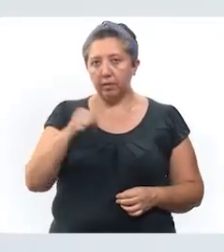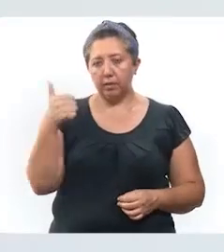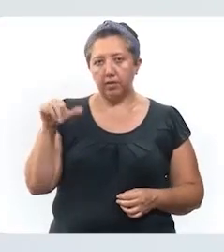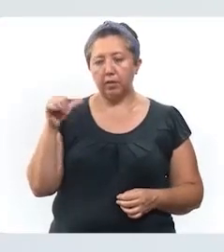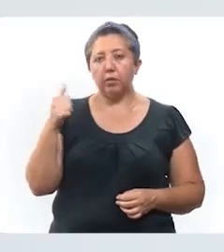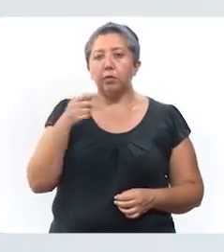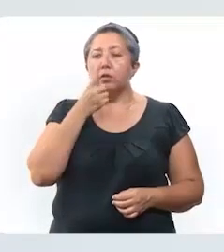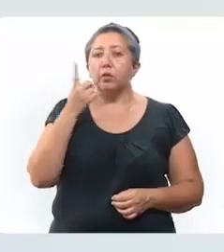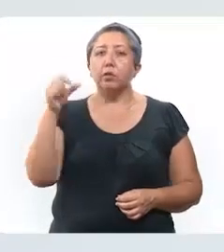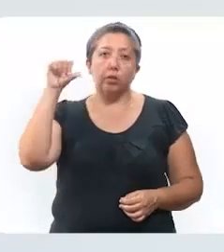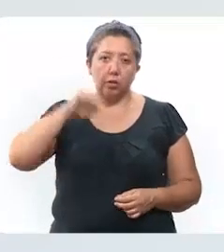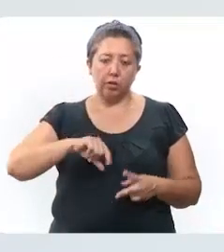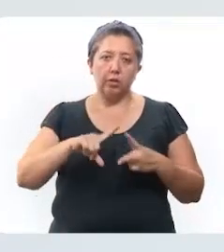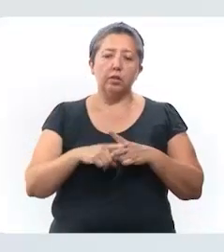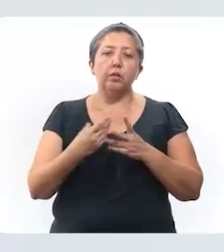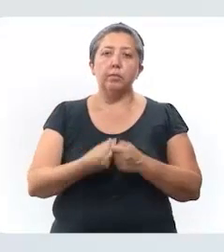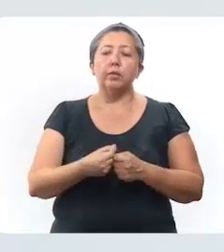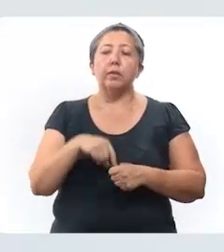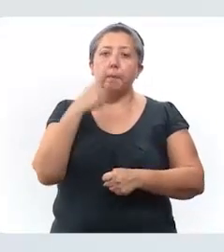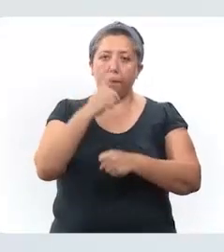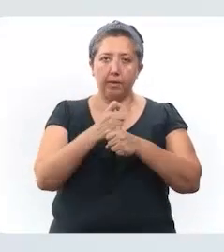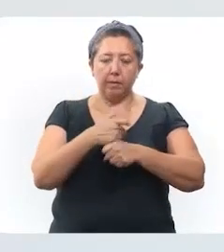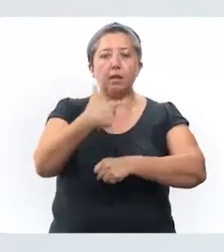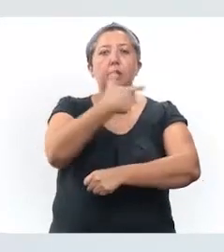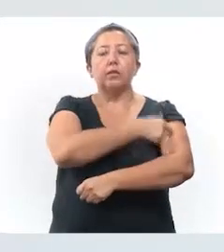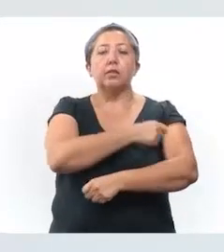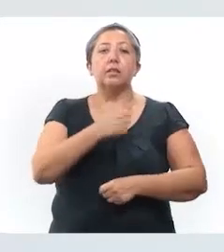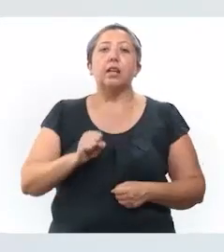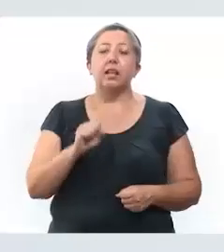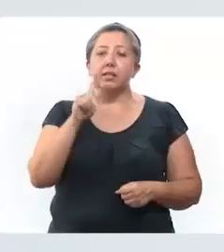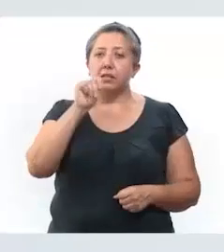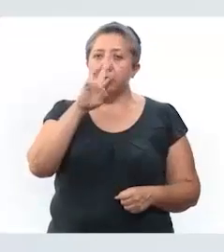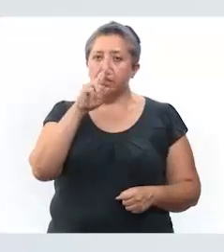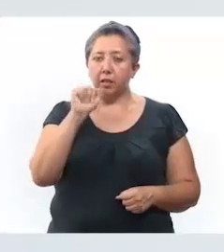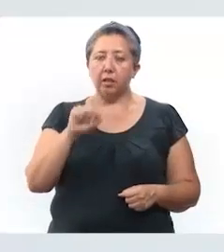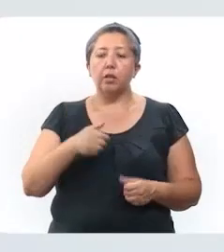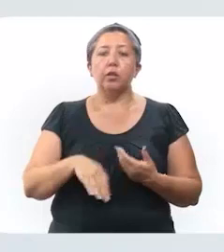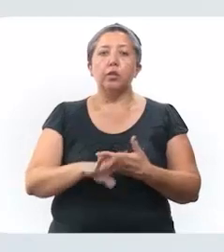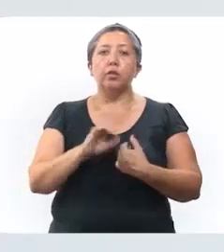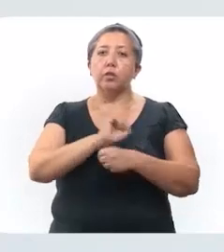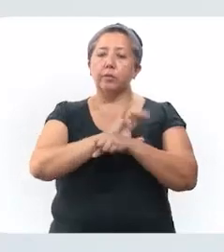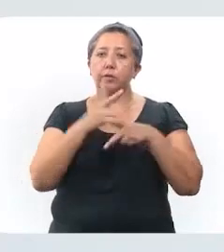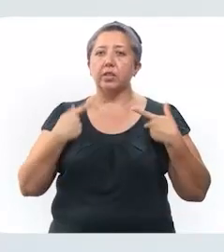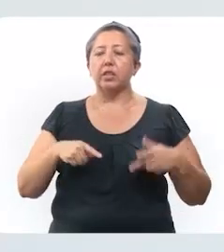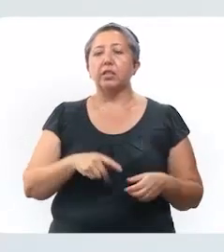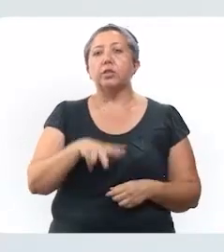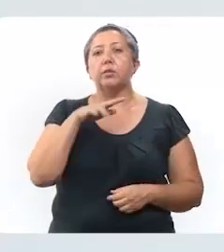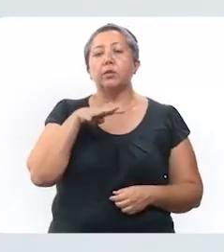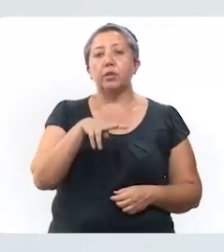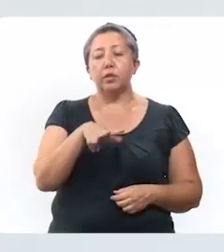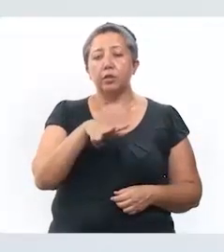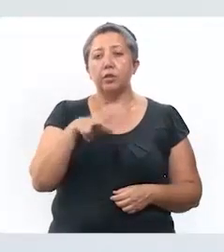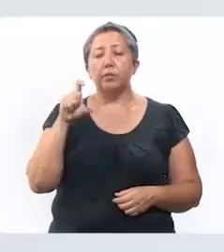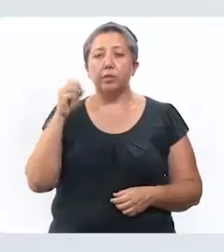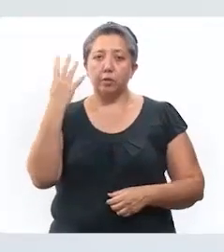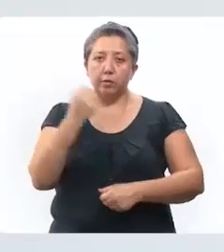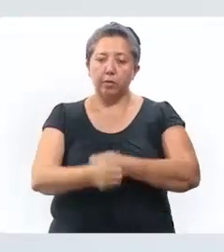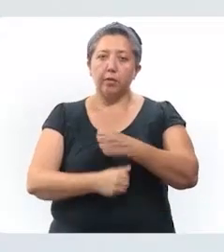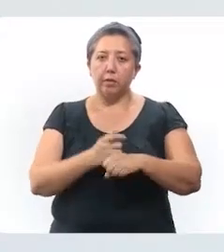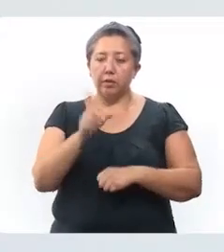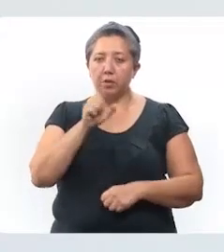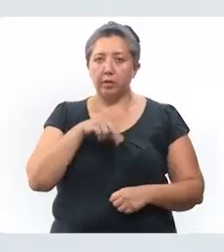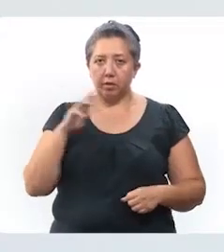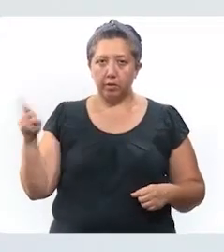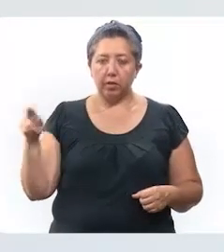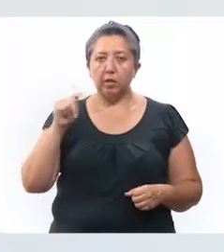6 de agosto. Hoy iniciamos la aplicación de la primera dosis de la vacuna AstraZeneca contra el coronavirus para personas de 18 a 29 años en